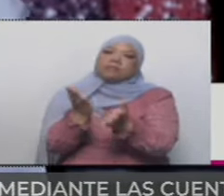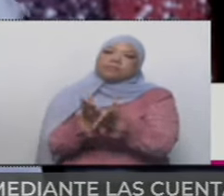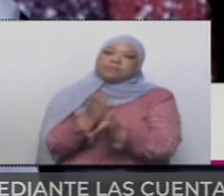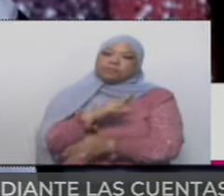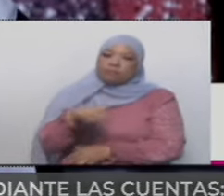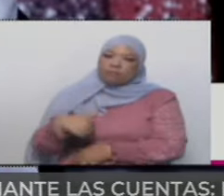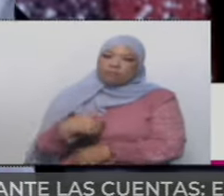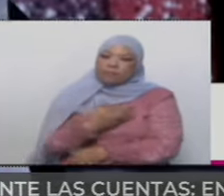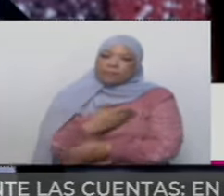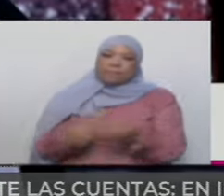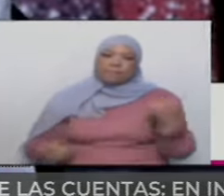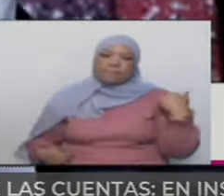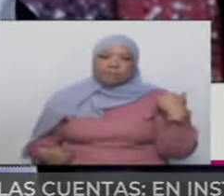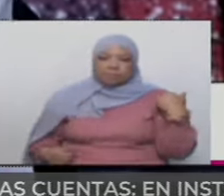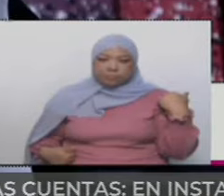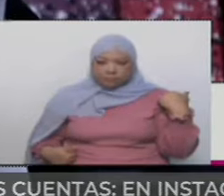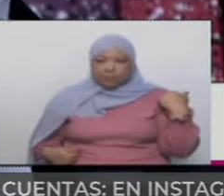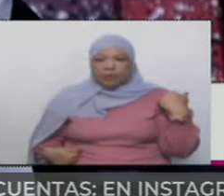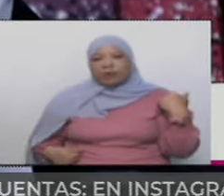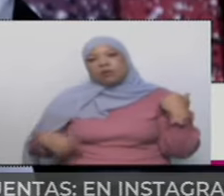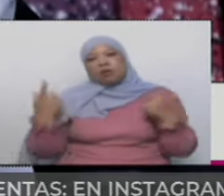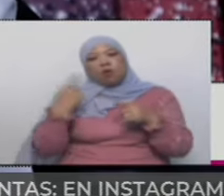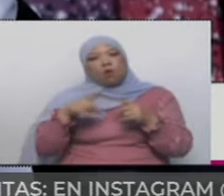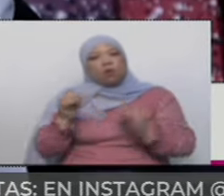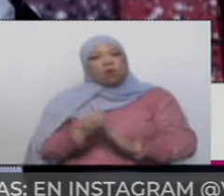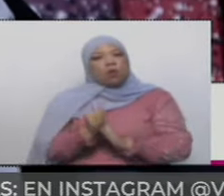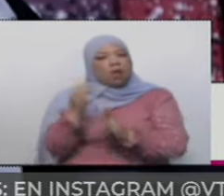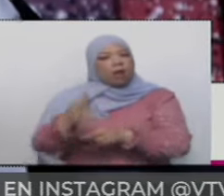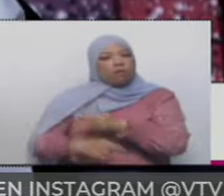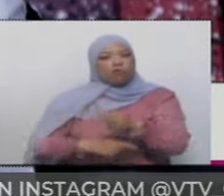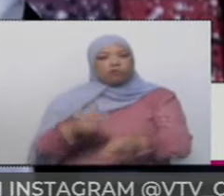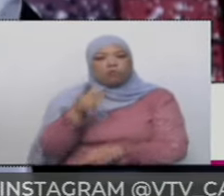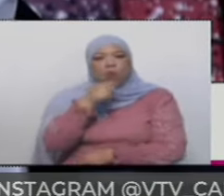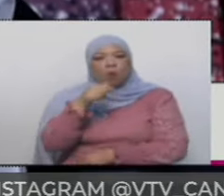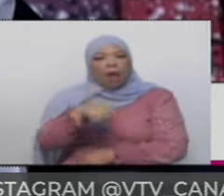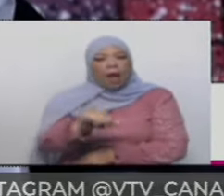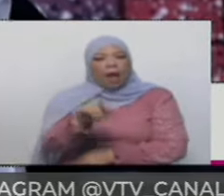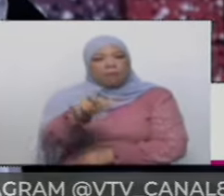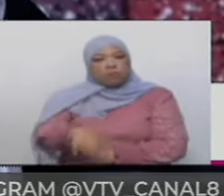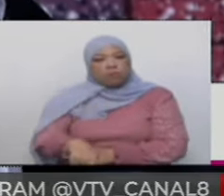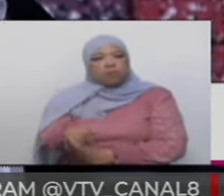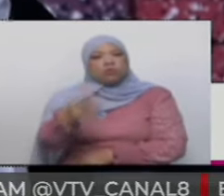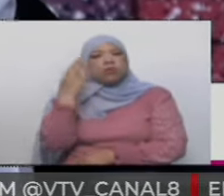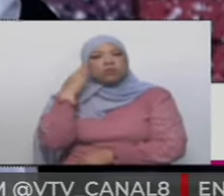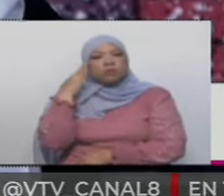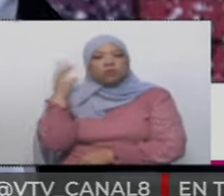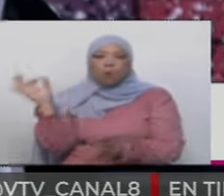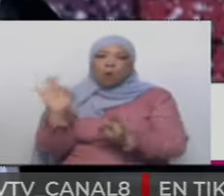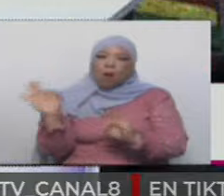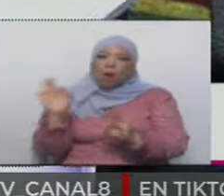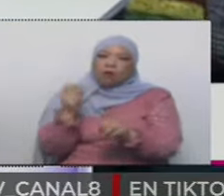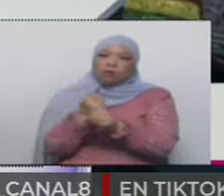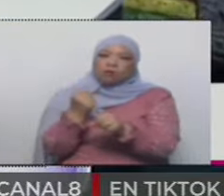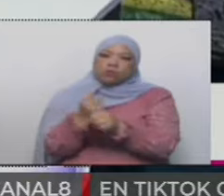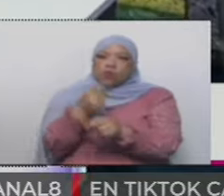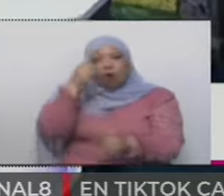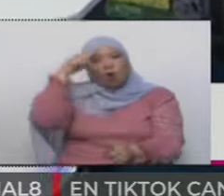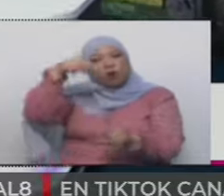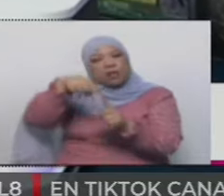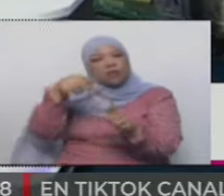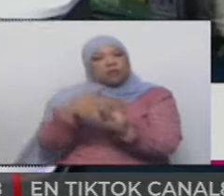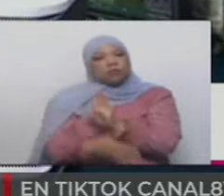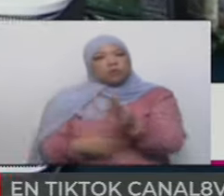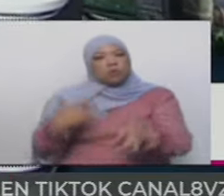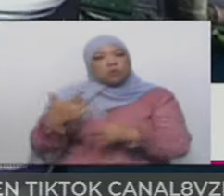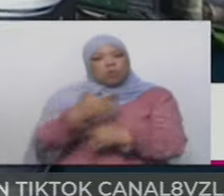usted, presidente. Nosotros no tenemos otro líder de la revolución, es usted. Porque usted es el que nos ha dado estas orientaciones y